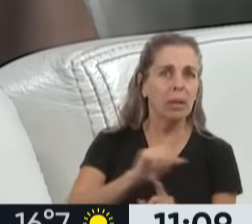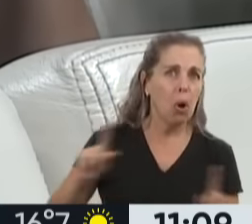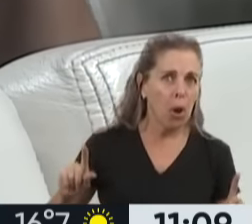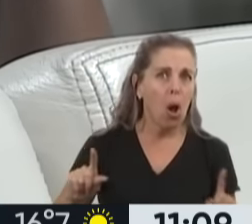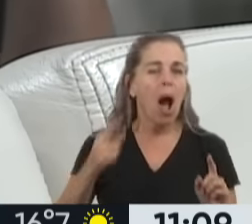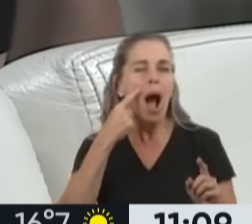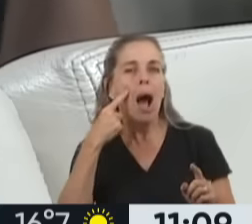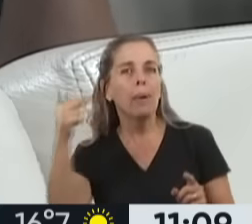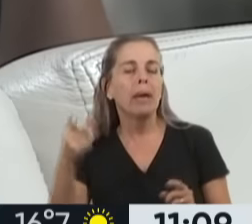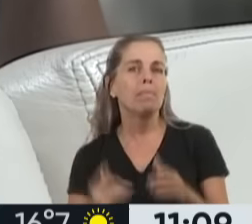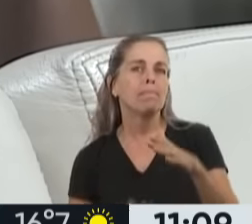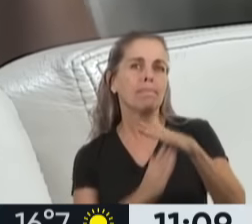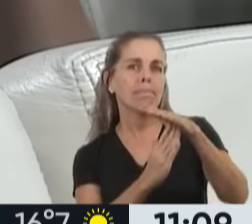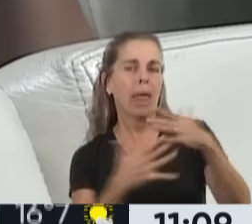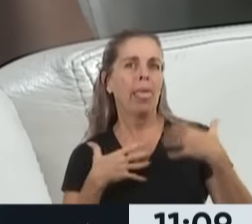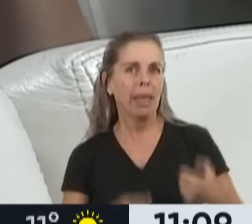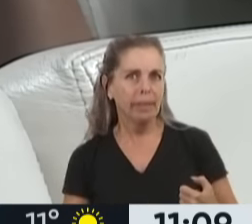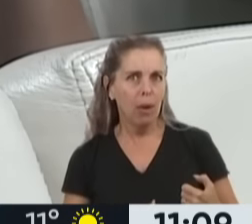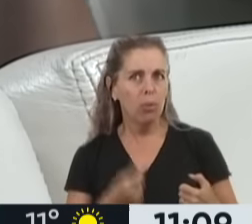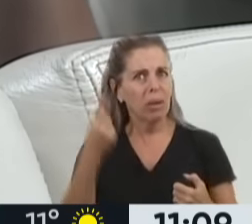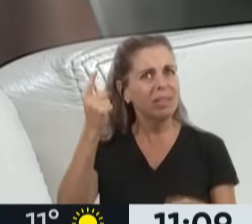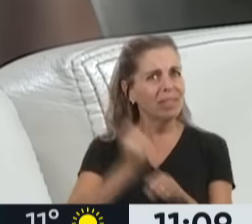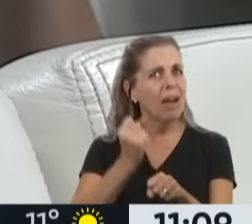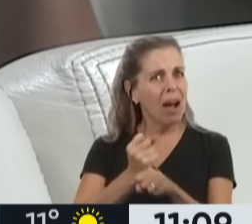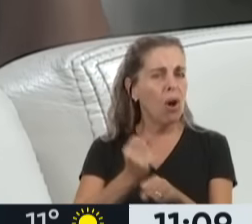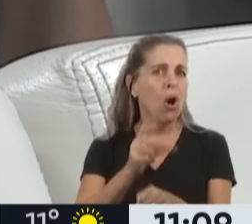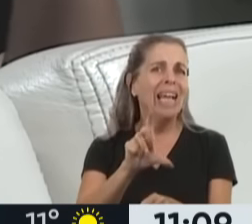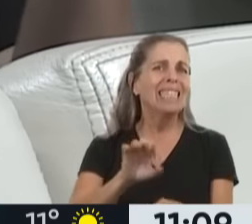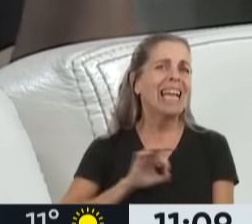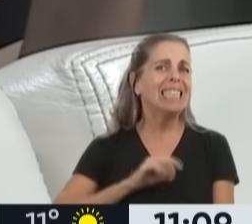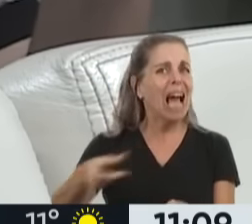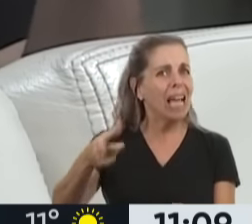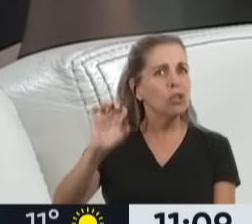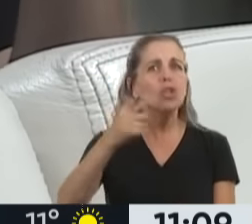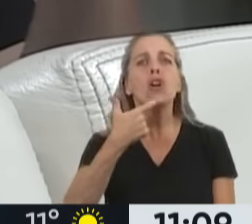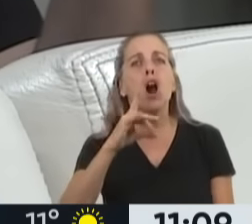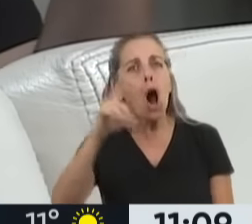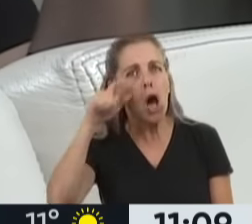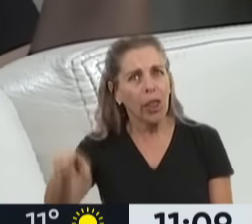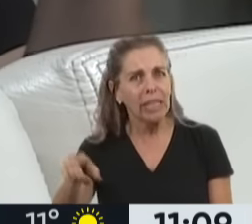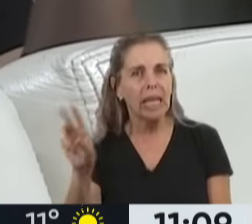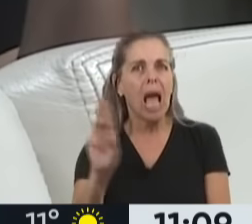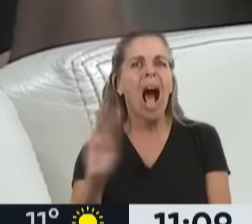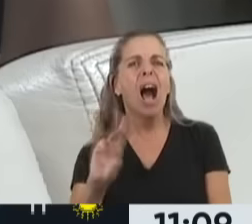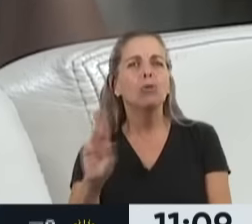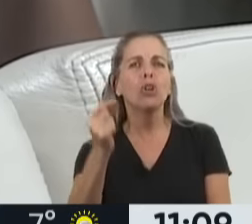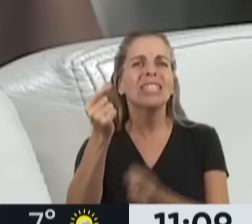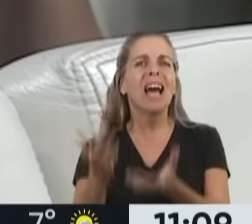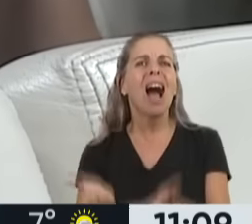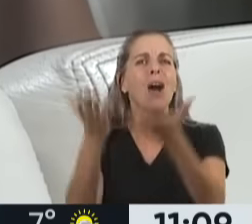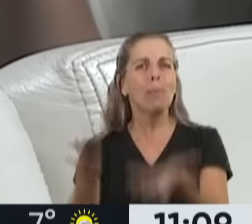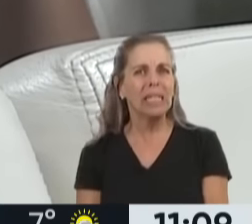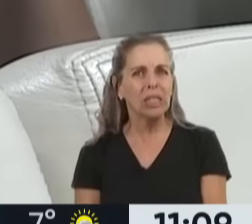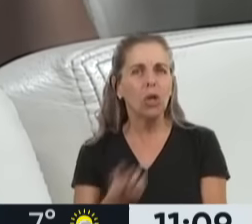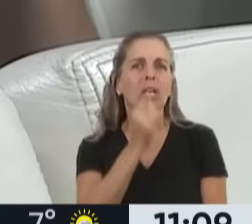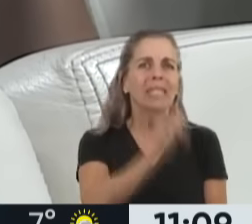Gabriel oriolo que trabajó tres décadas en osde y que de alguna manera autoriza o no autoriza estos aumentos Y por